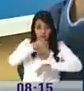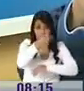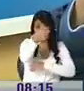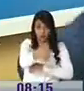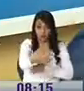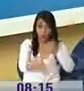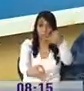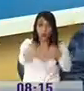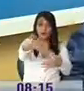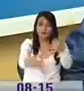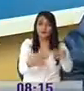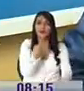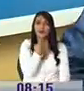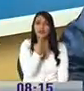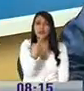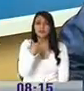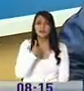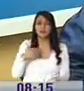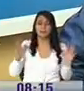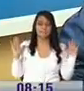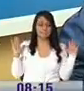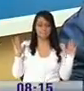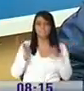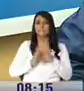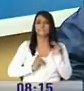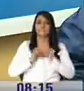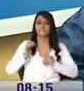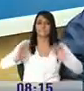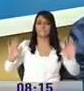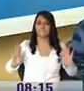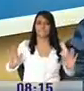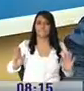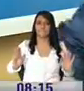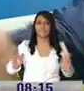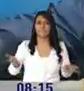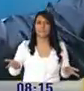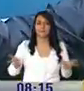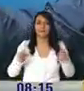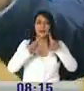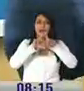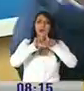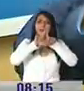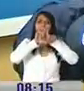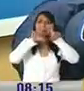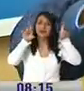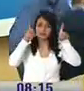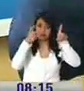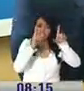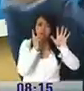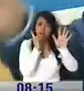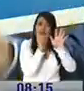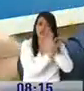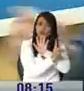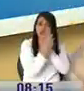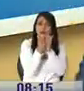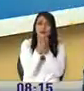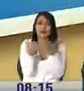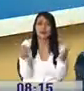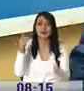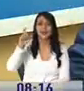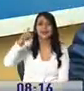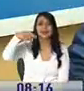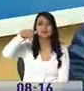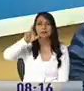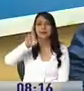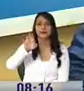diga que él no tiene nada que ver con aquellos episodios denunciados por el diario expresso sobre